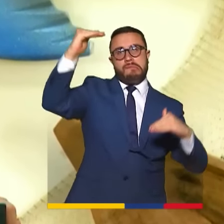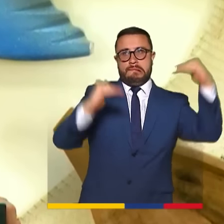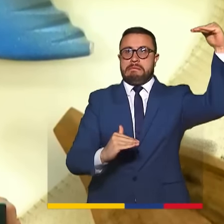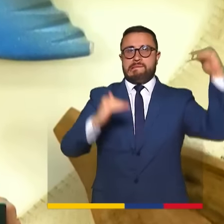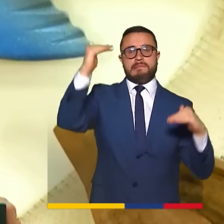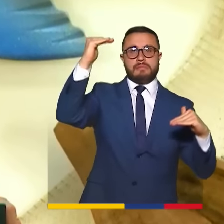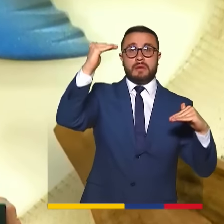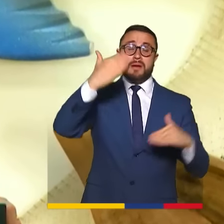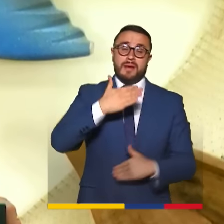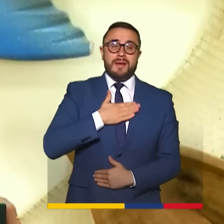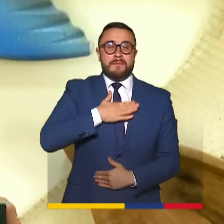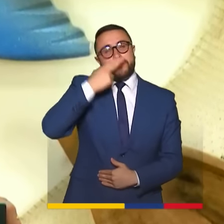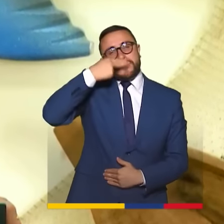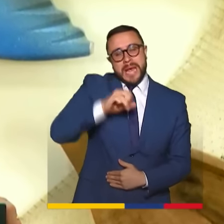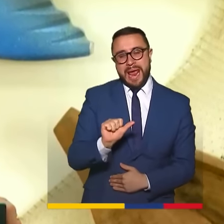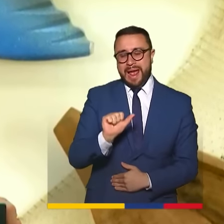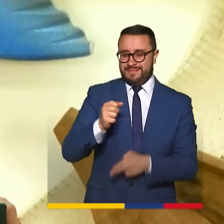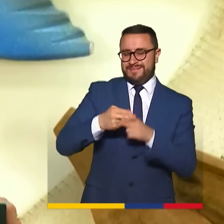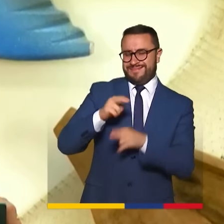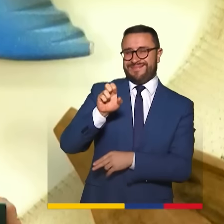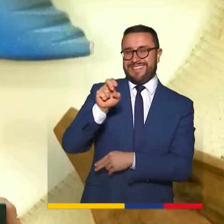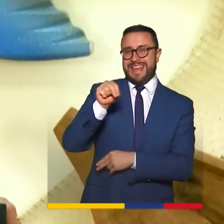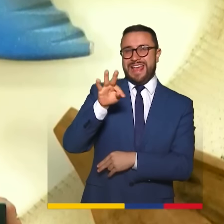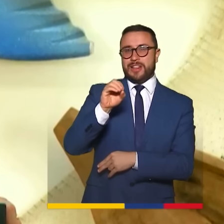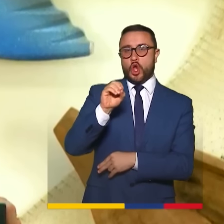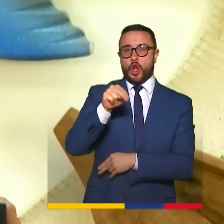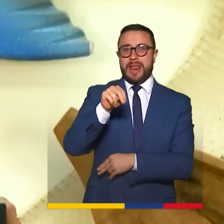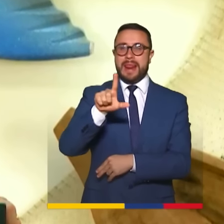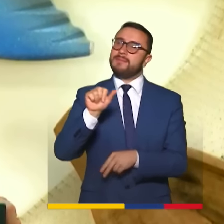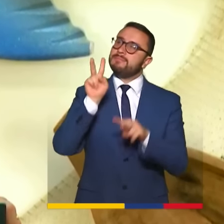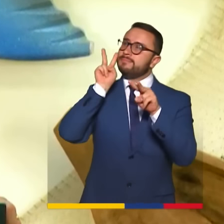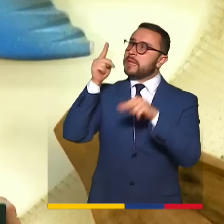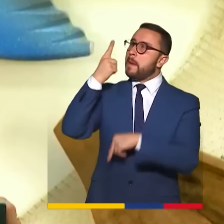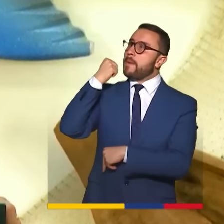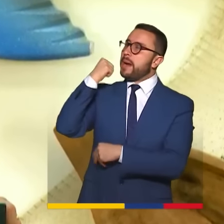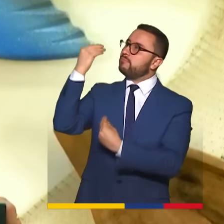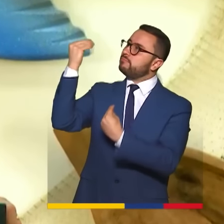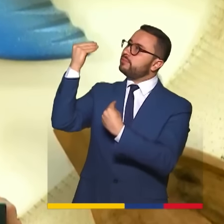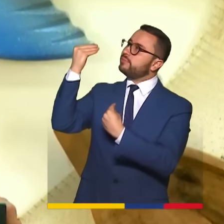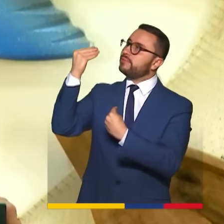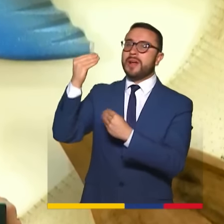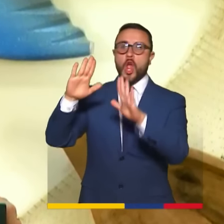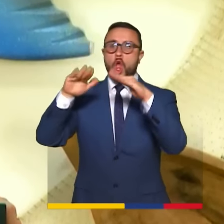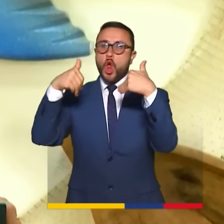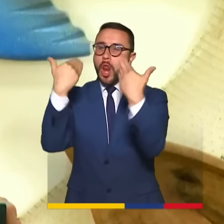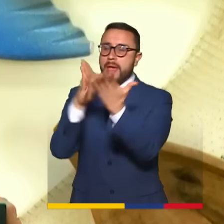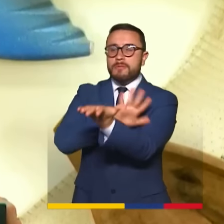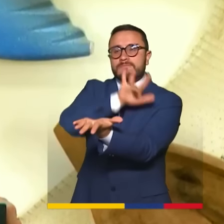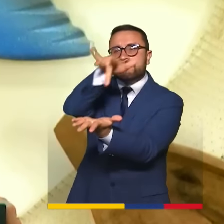Mi hija Antonella, aprendiendo de su padre y de su colegio las ideas,